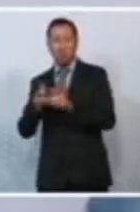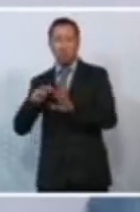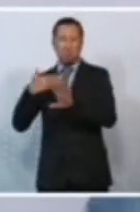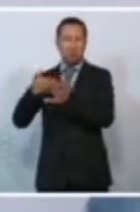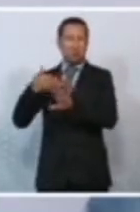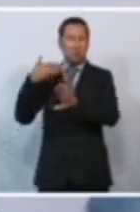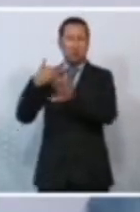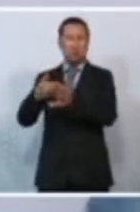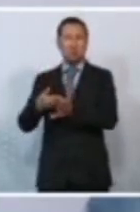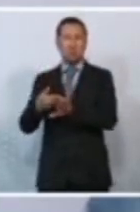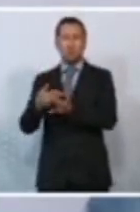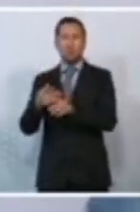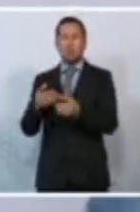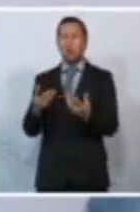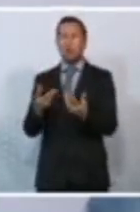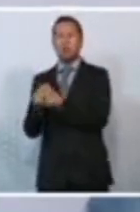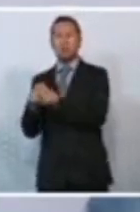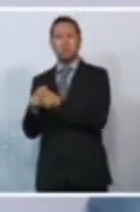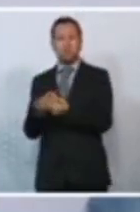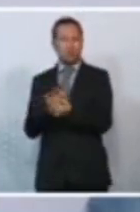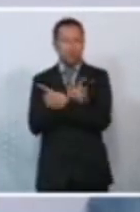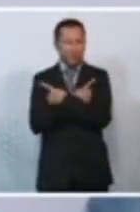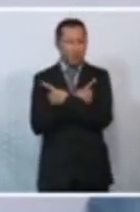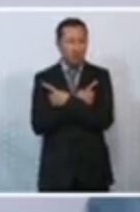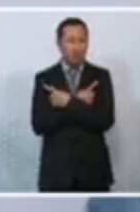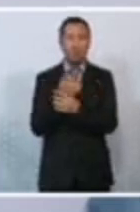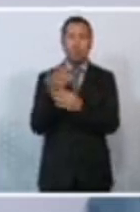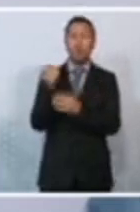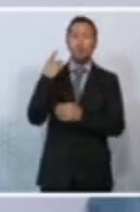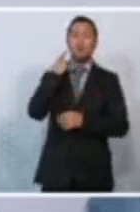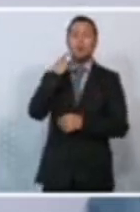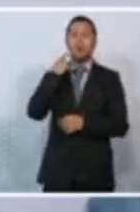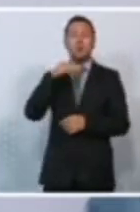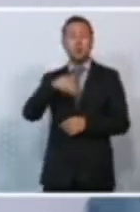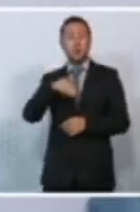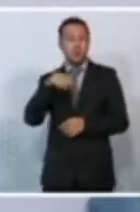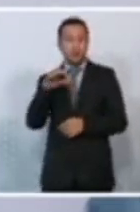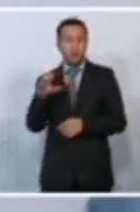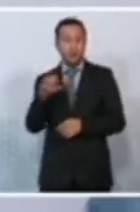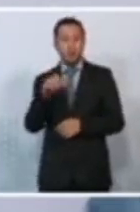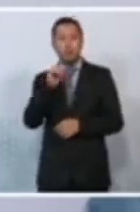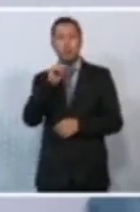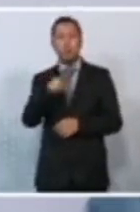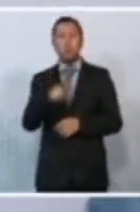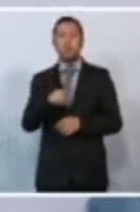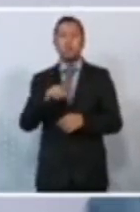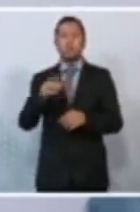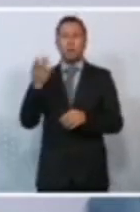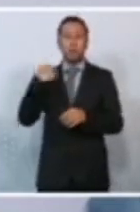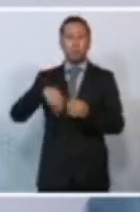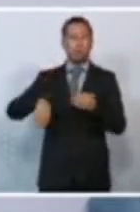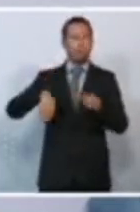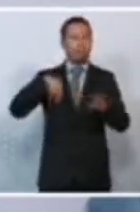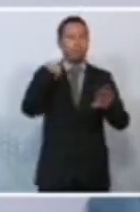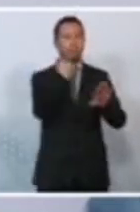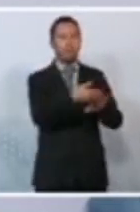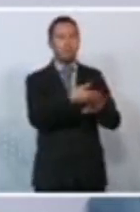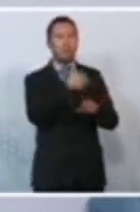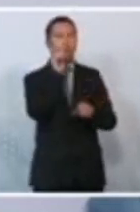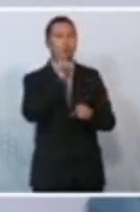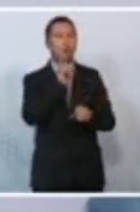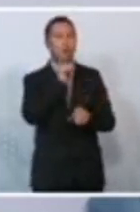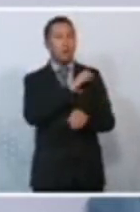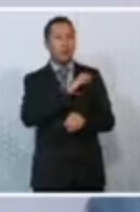apenas 2 días, integrantes del equipo de Movimiento Ciudadano cometieron actos de violencia política en razón de género contra una de nuestras